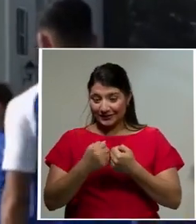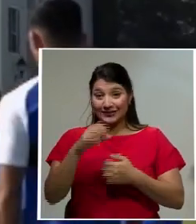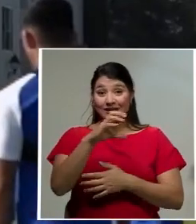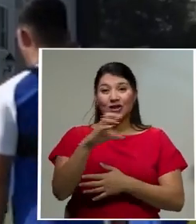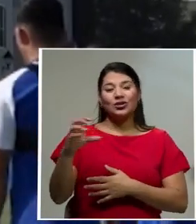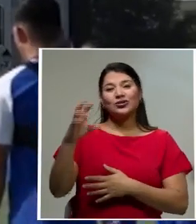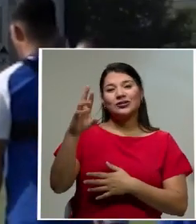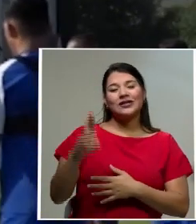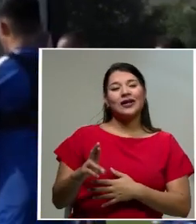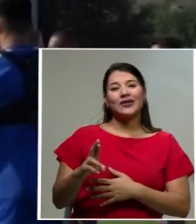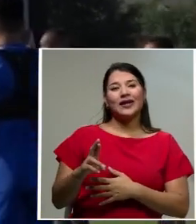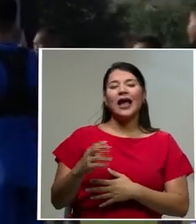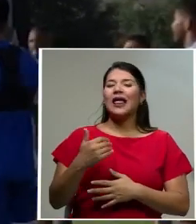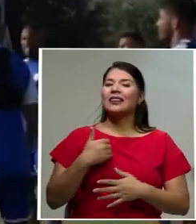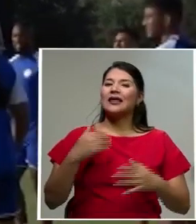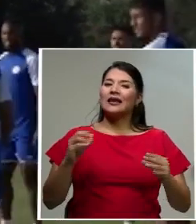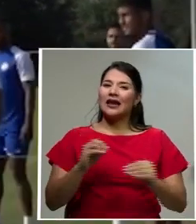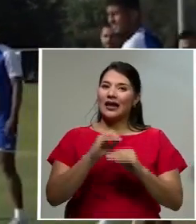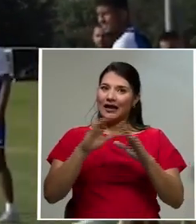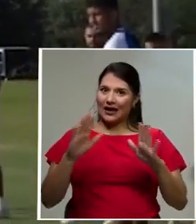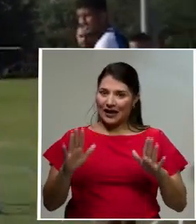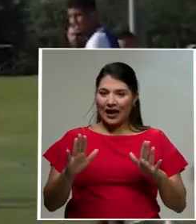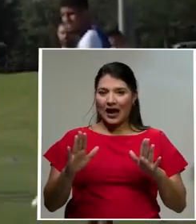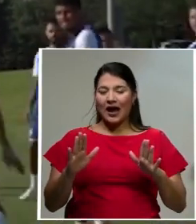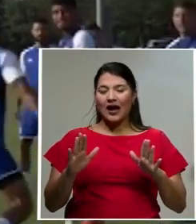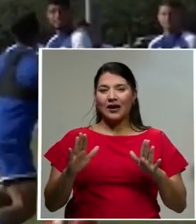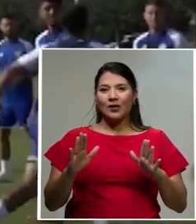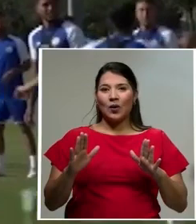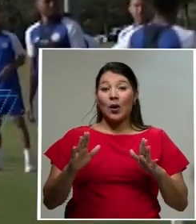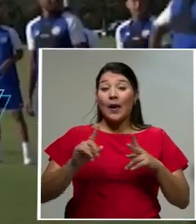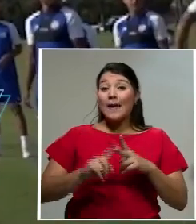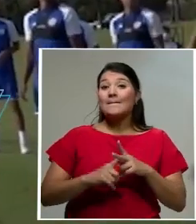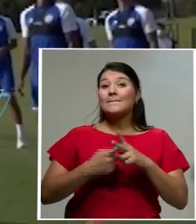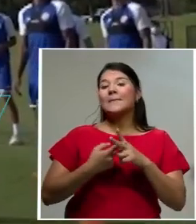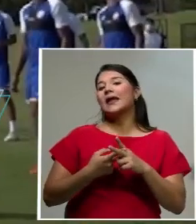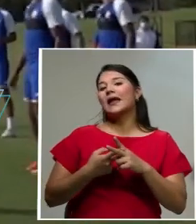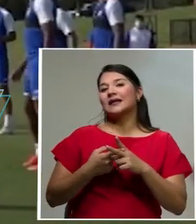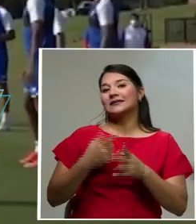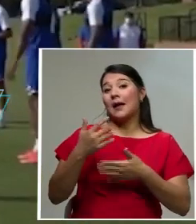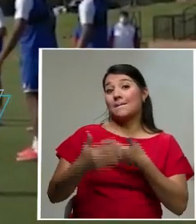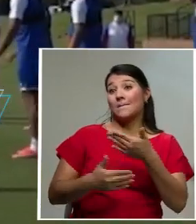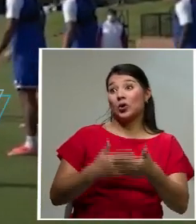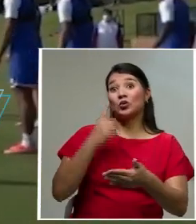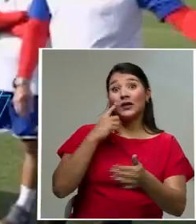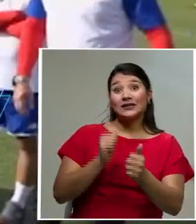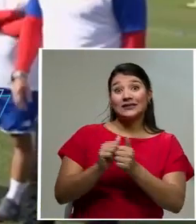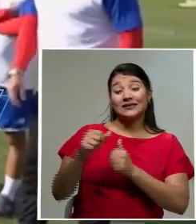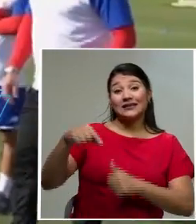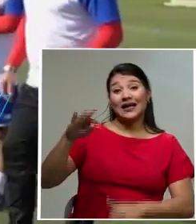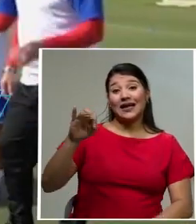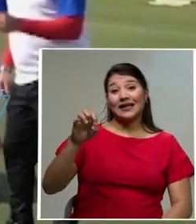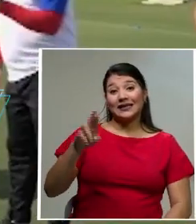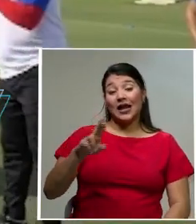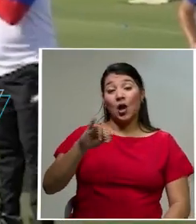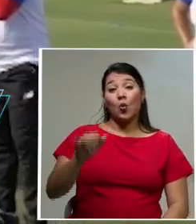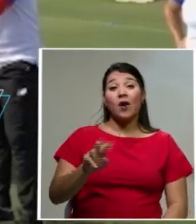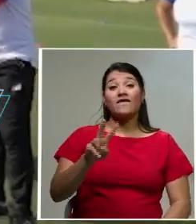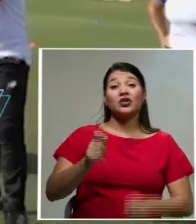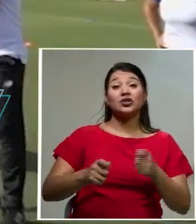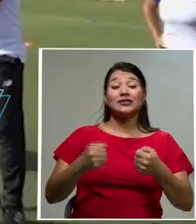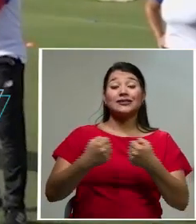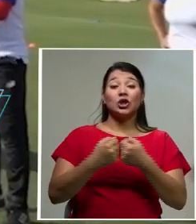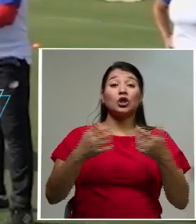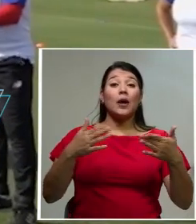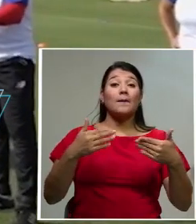Rica tiene claros todos estos días y estará abriendo su camino rumbo a Qatar el jueves 2 de septiembre ante Panamá en el